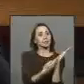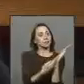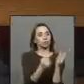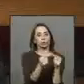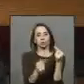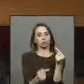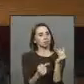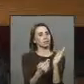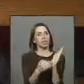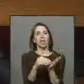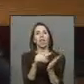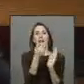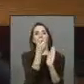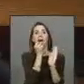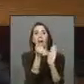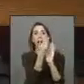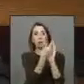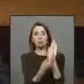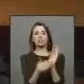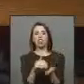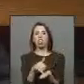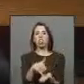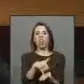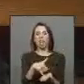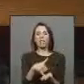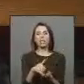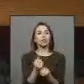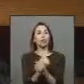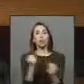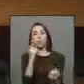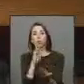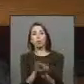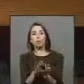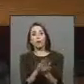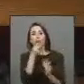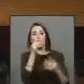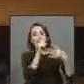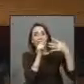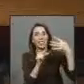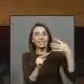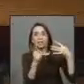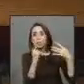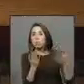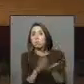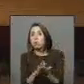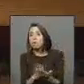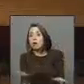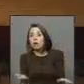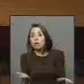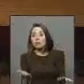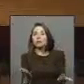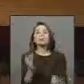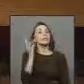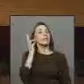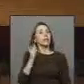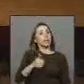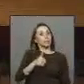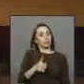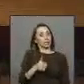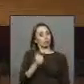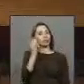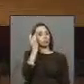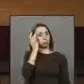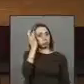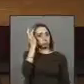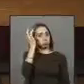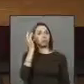ver con la debilidad de la acusación y con la incapacidad de haber probado ninguno de sus aciertos. Ninguno. La directora tuvo la